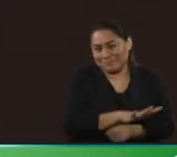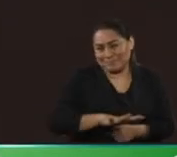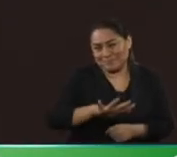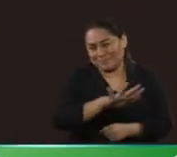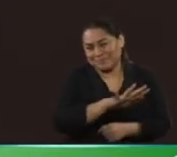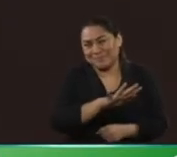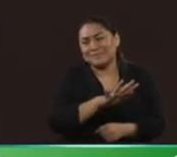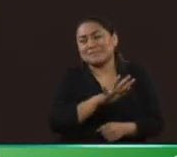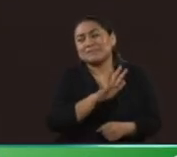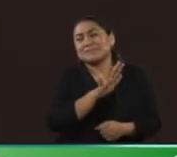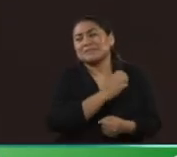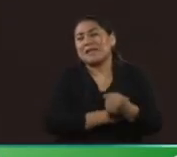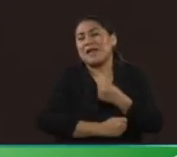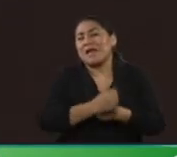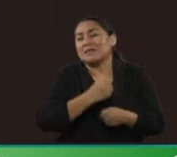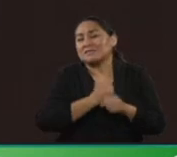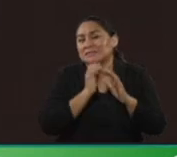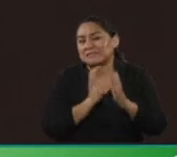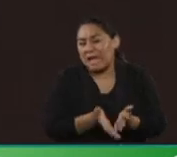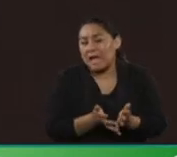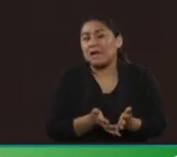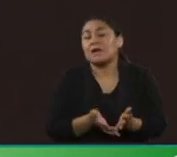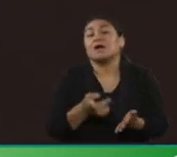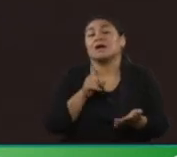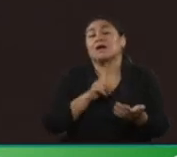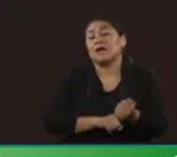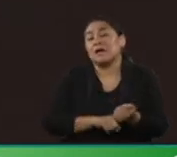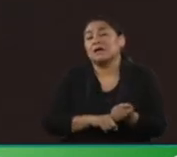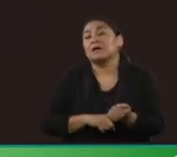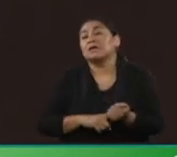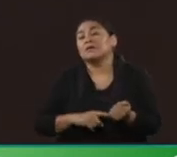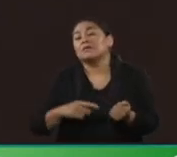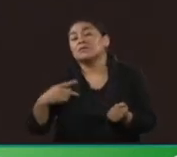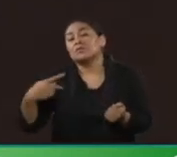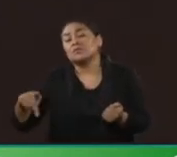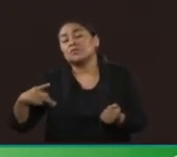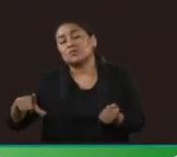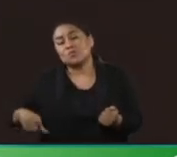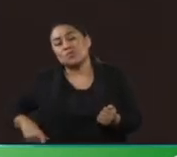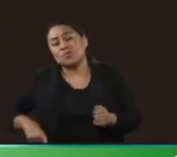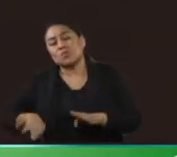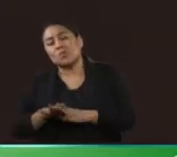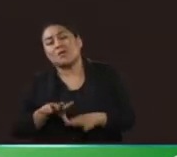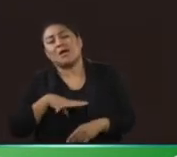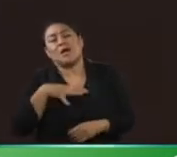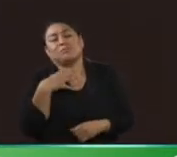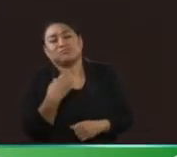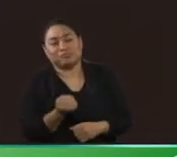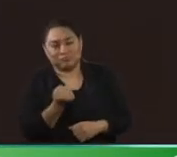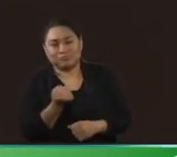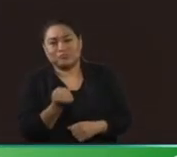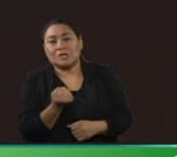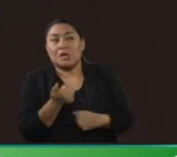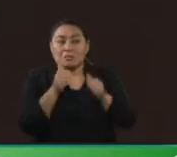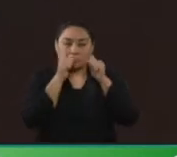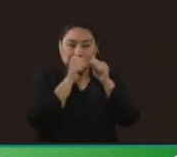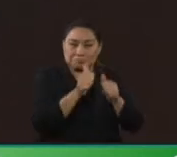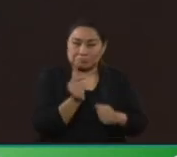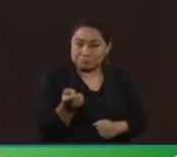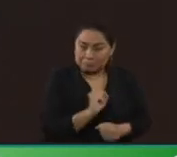obsoleto y el objetivo neoliberal de una flexibilización precarizando